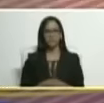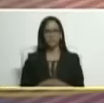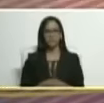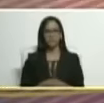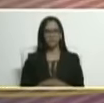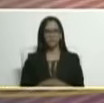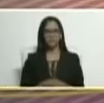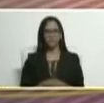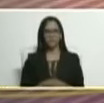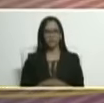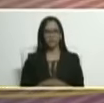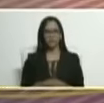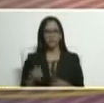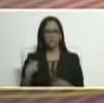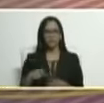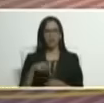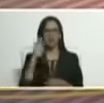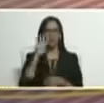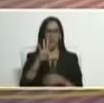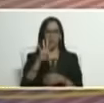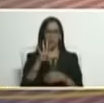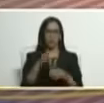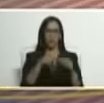La dejaron en cuatro ladrillos, como dicen.